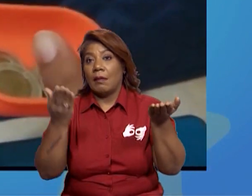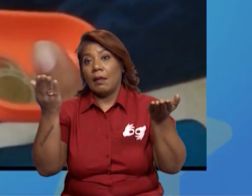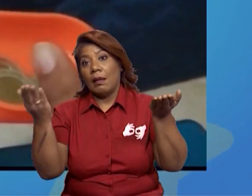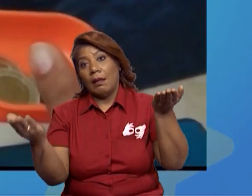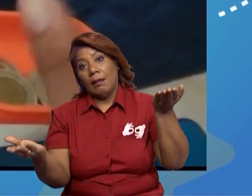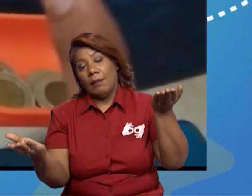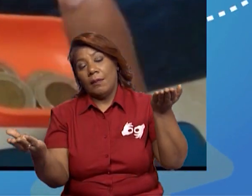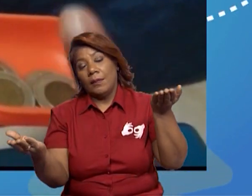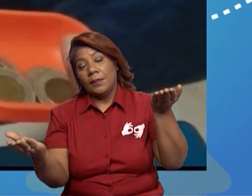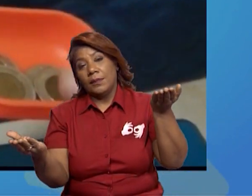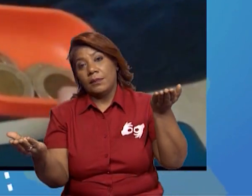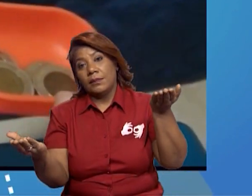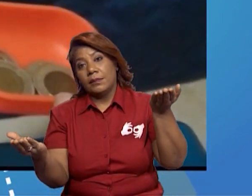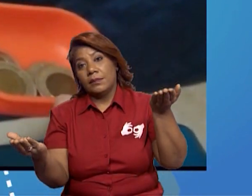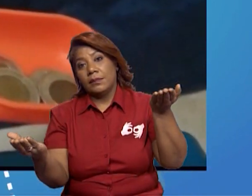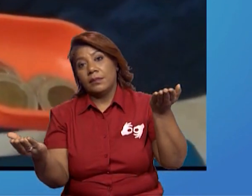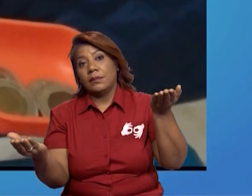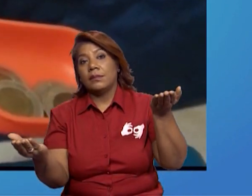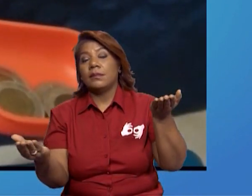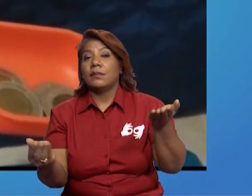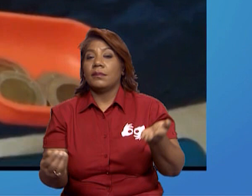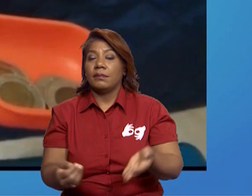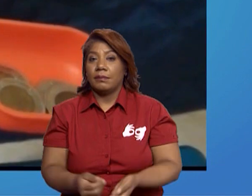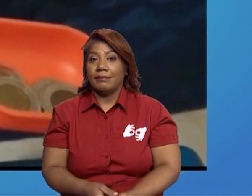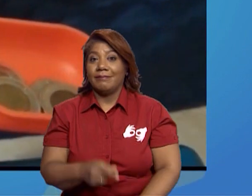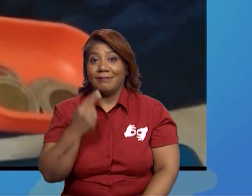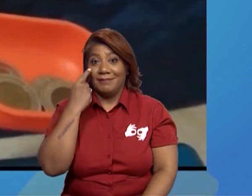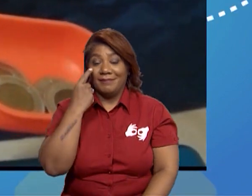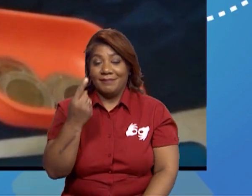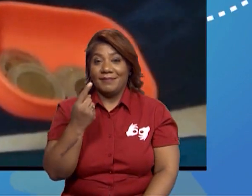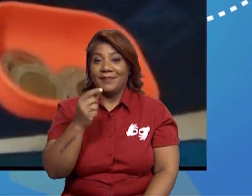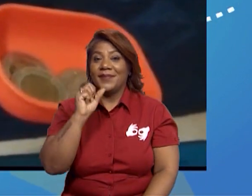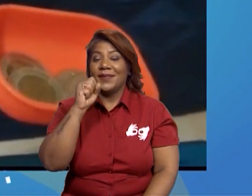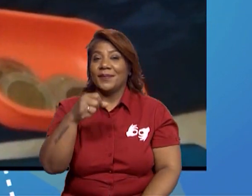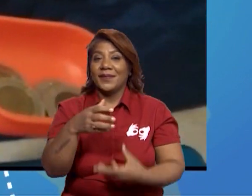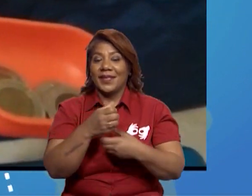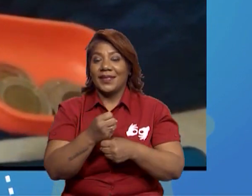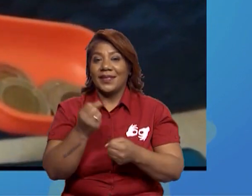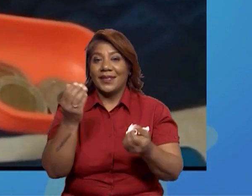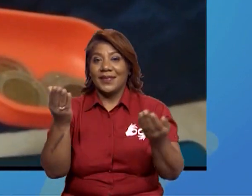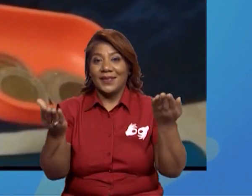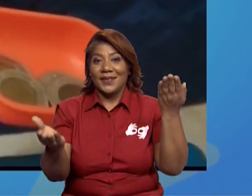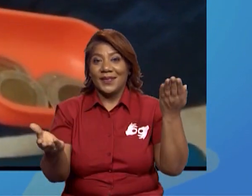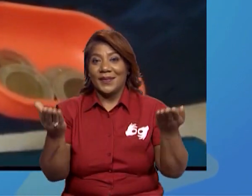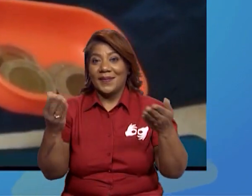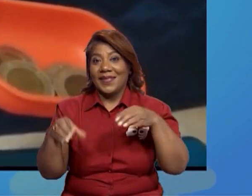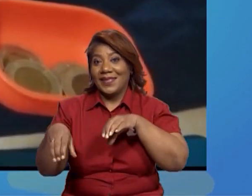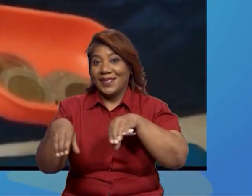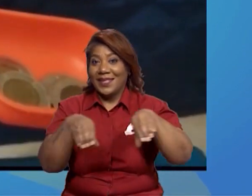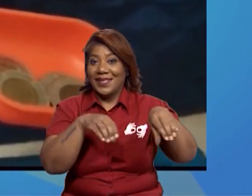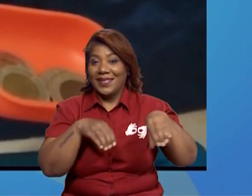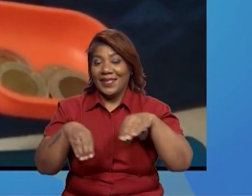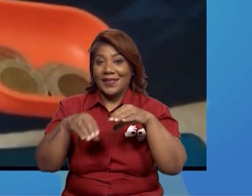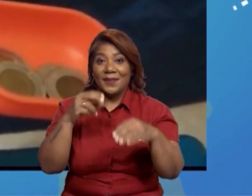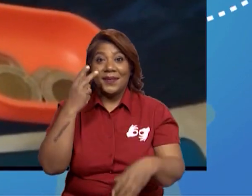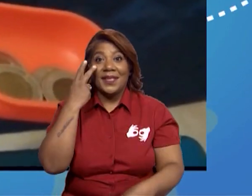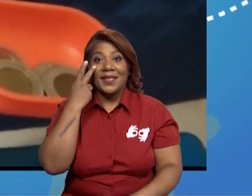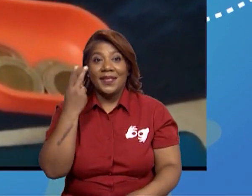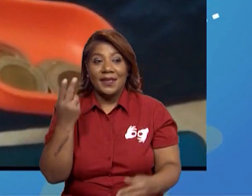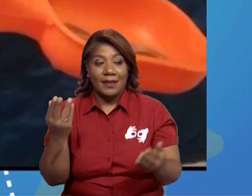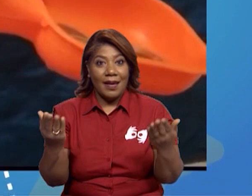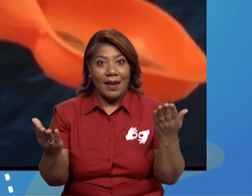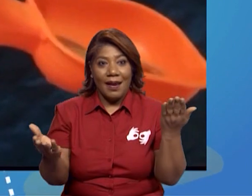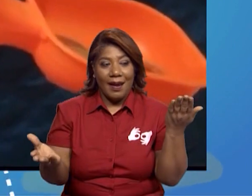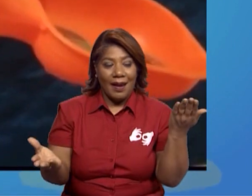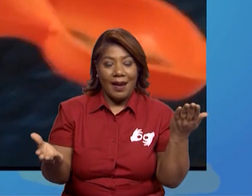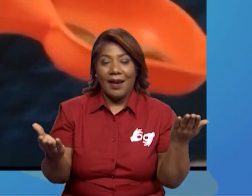las monedas. De esta forma ustedes también en casa pueden hacer su propia balanza y ver el equilibrio de la